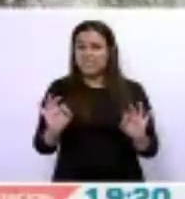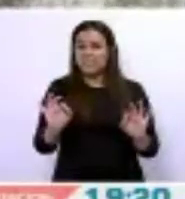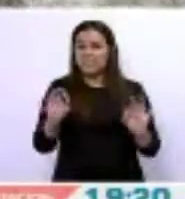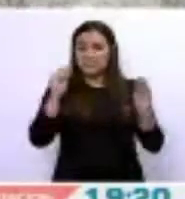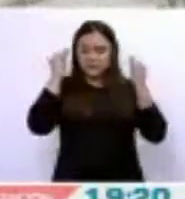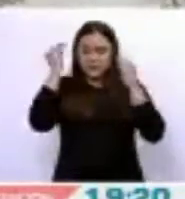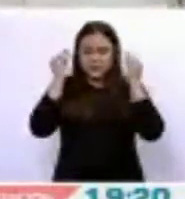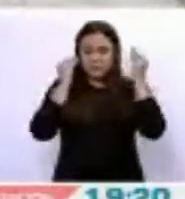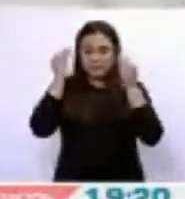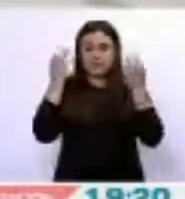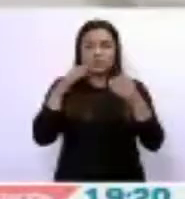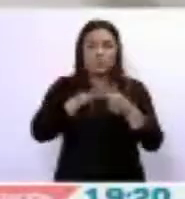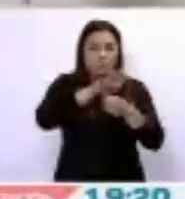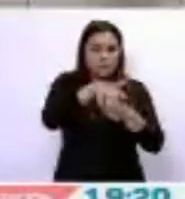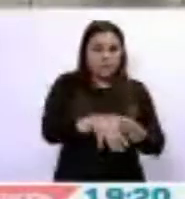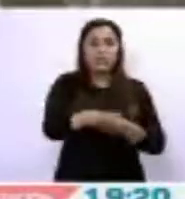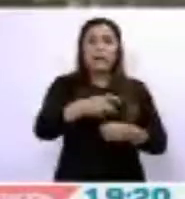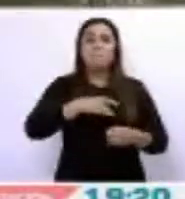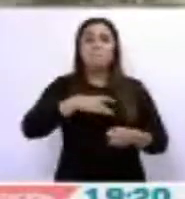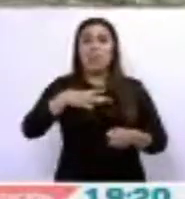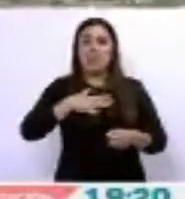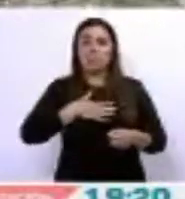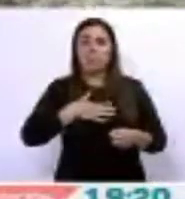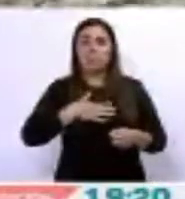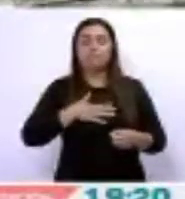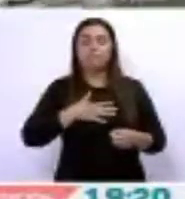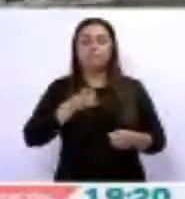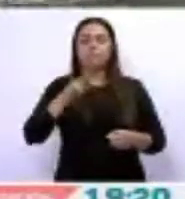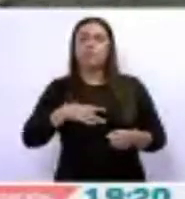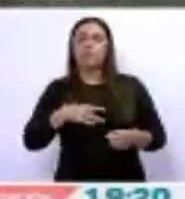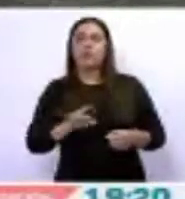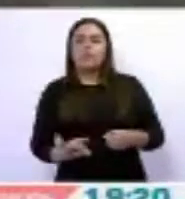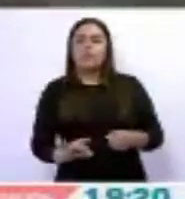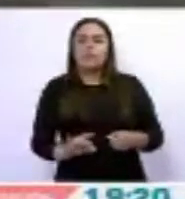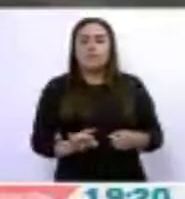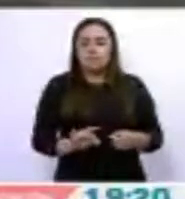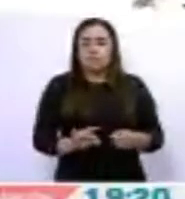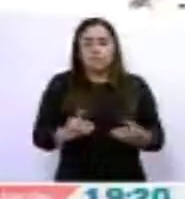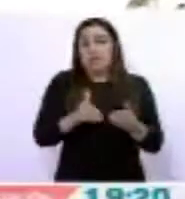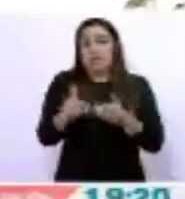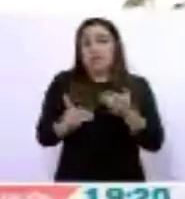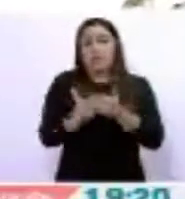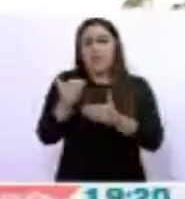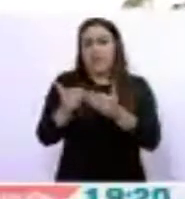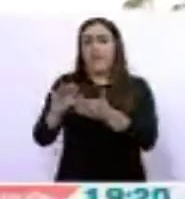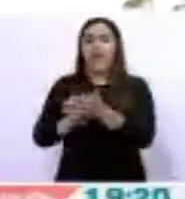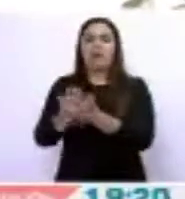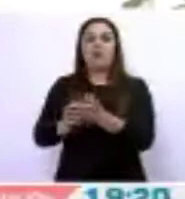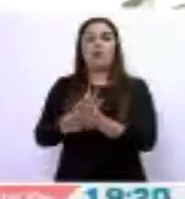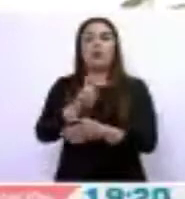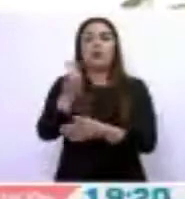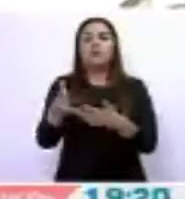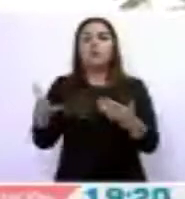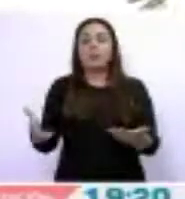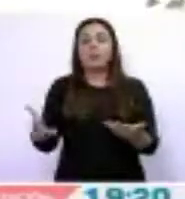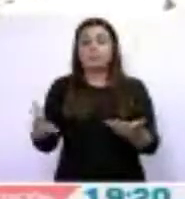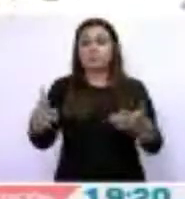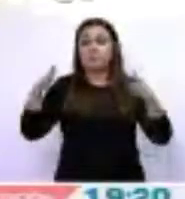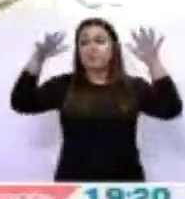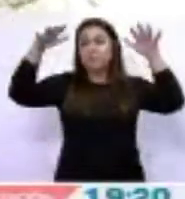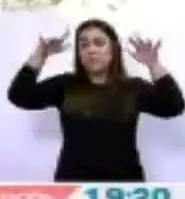que tiña y cubra de blanco el suelo, es por supuesto la que se espera en muy pocos días. No hablamos de otra que la lluvia